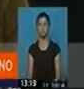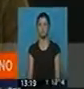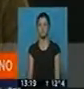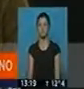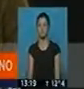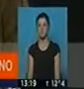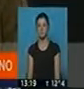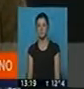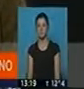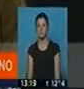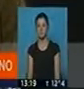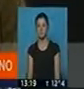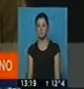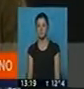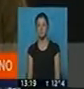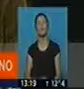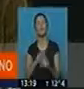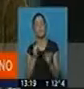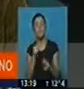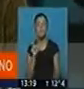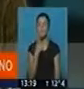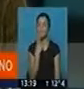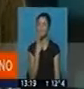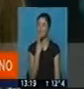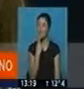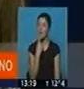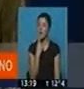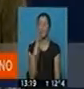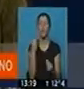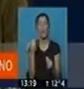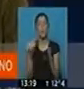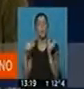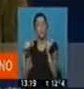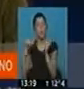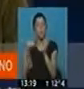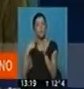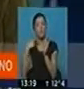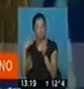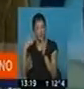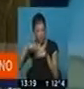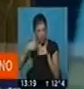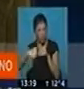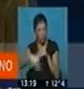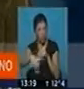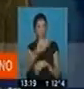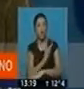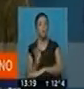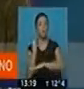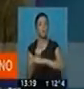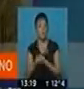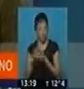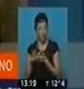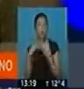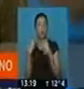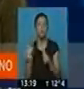pero una de las dudas también es cómo se va a relacionar España a partir de ahora, del nuevo gobierno. ¿Qué va a pasar con esta